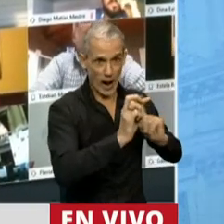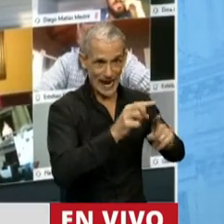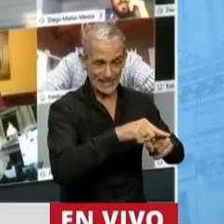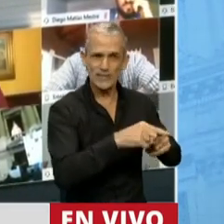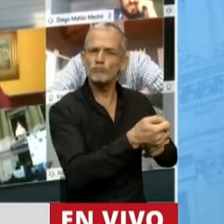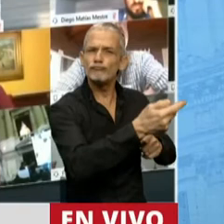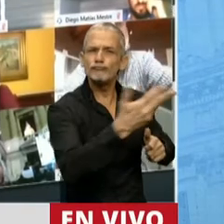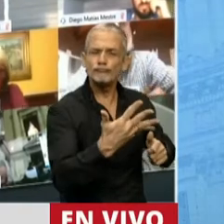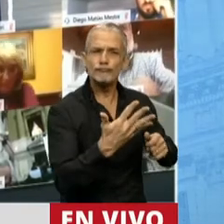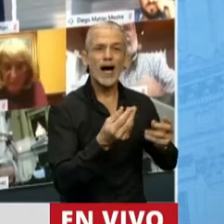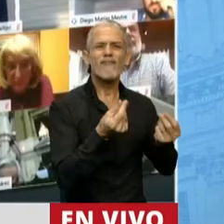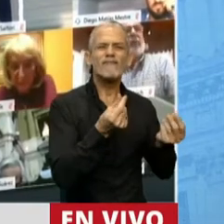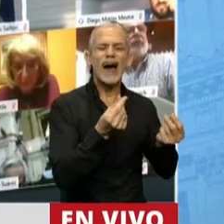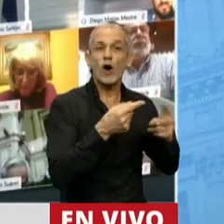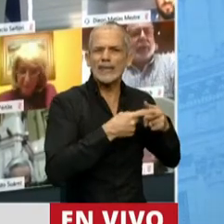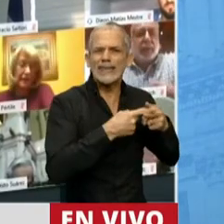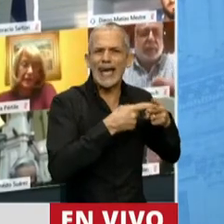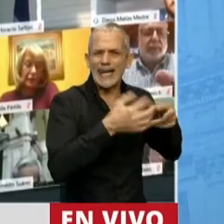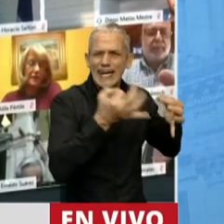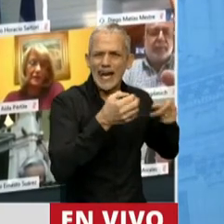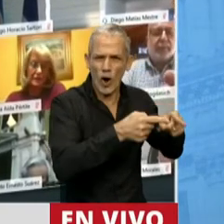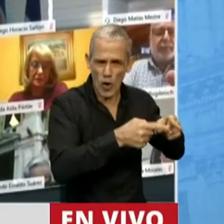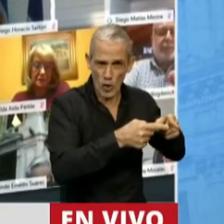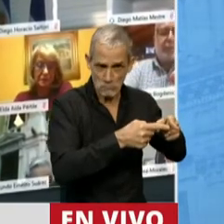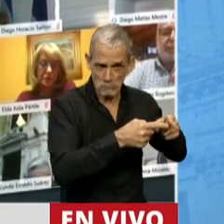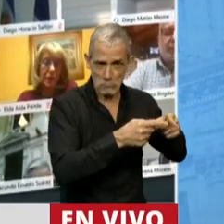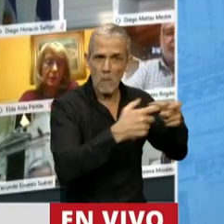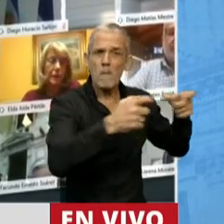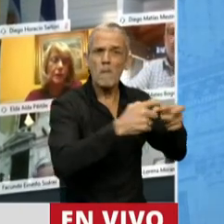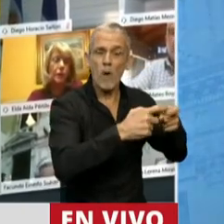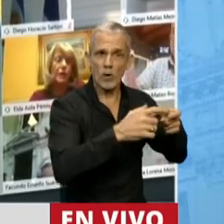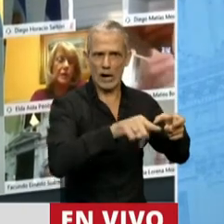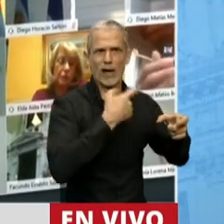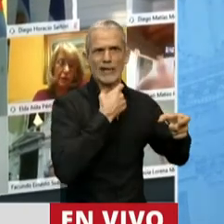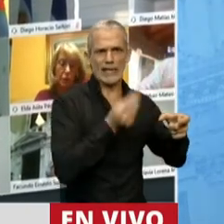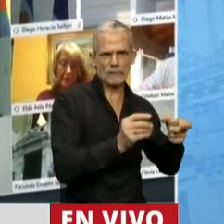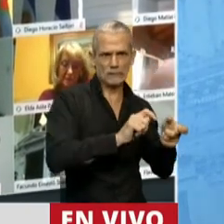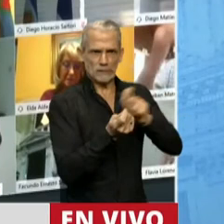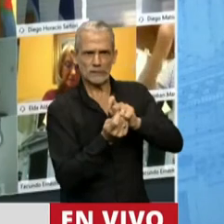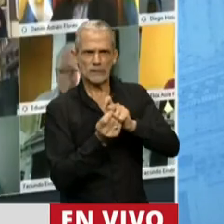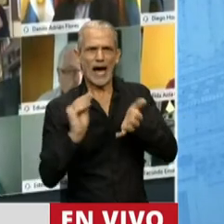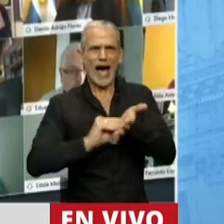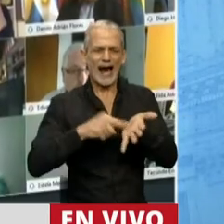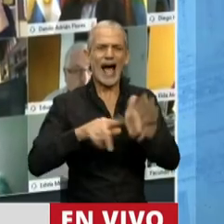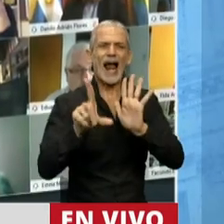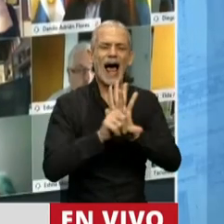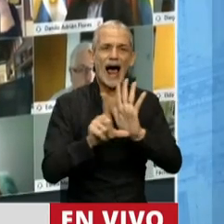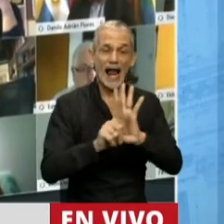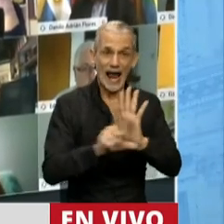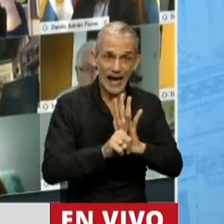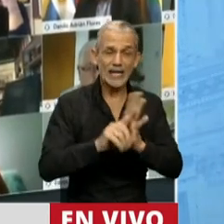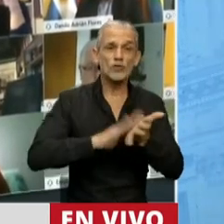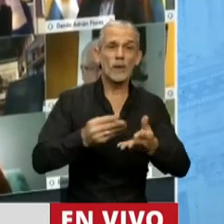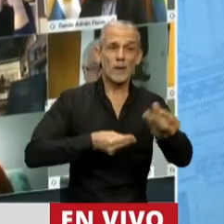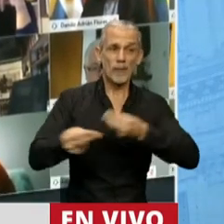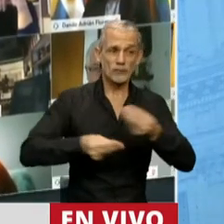a valor técnico y que se quieren incorporar esto a la ley complementaria permanente de presupuesto